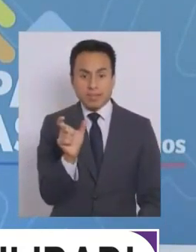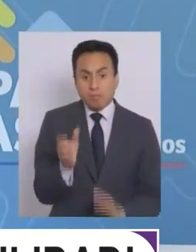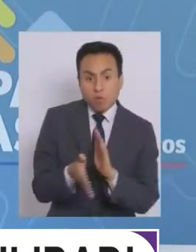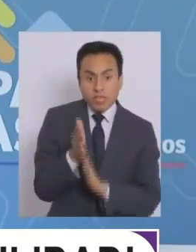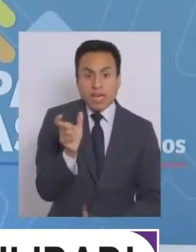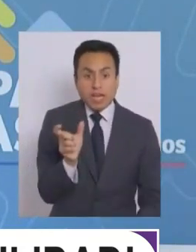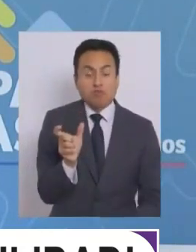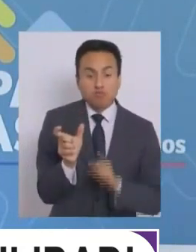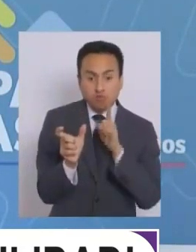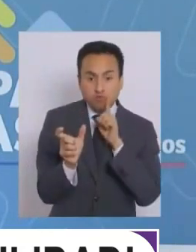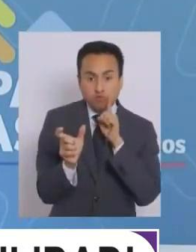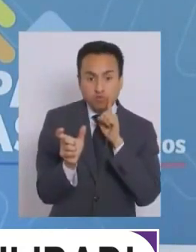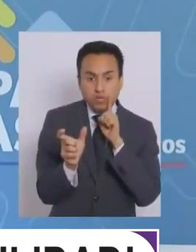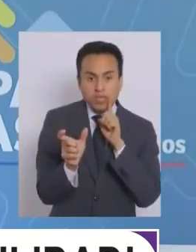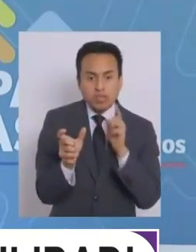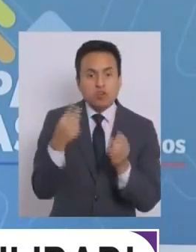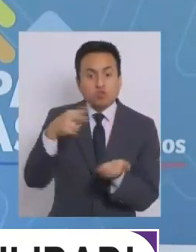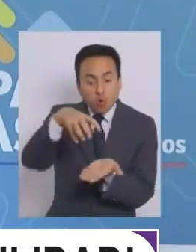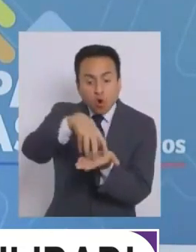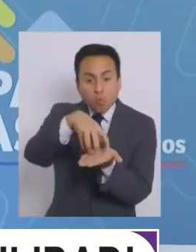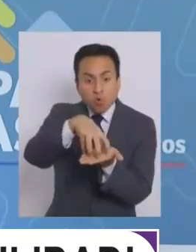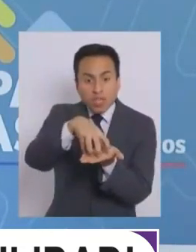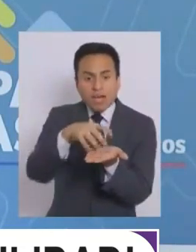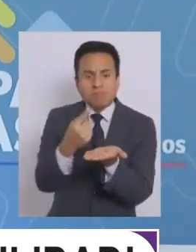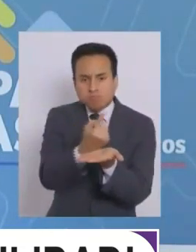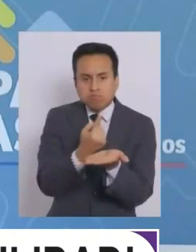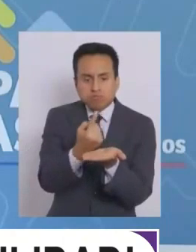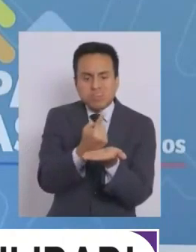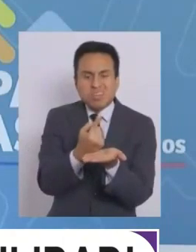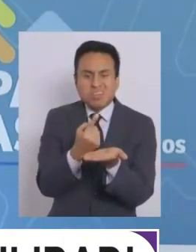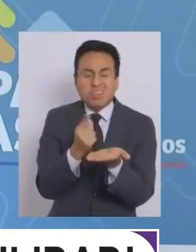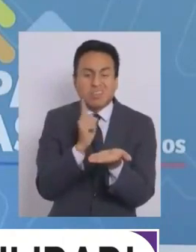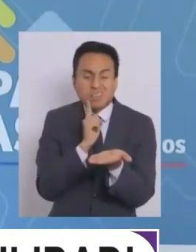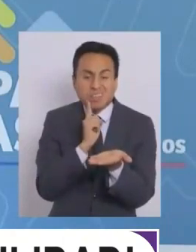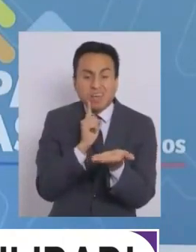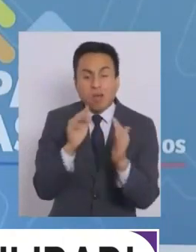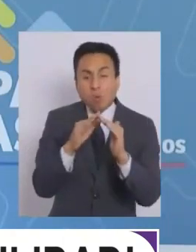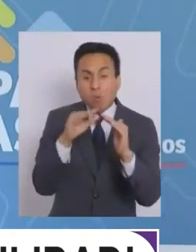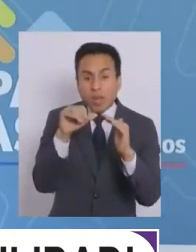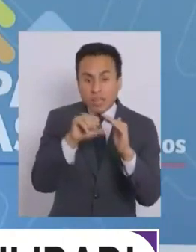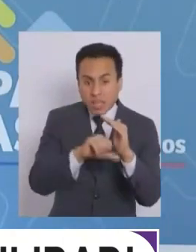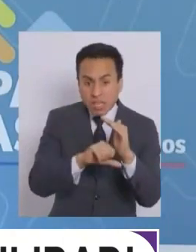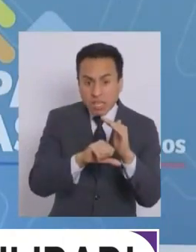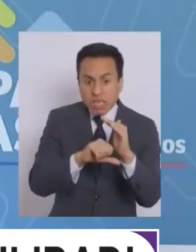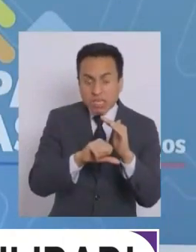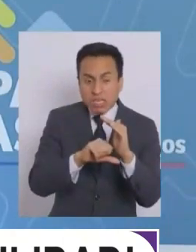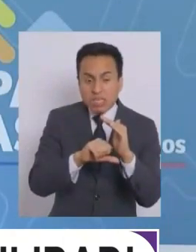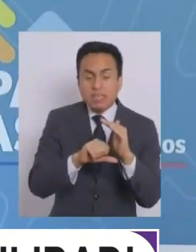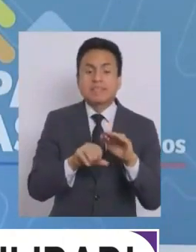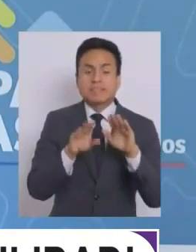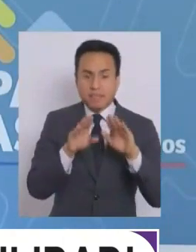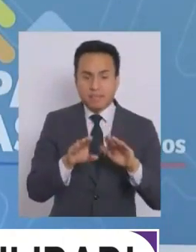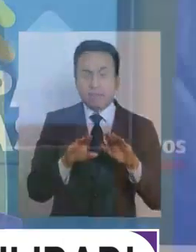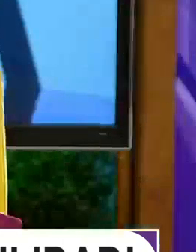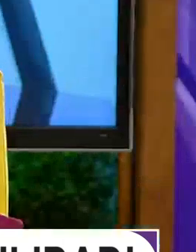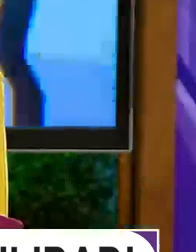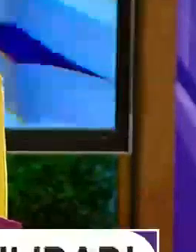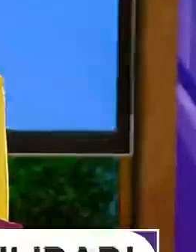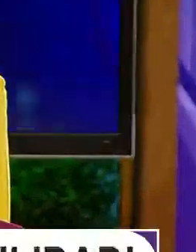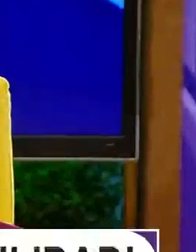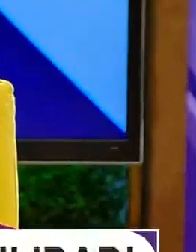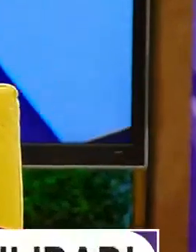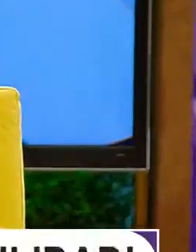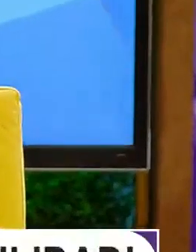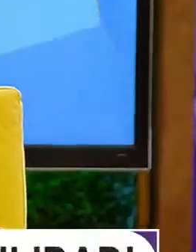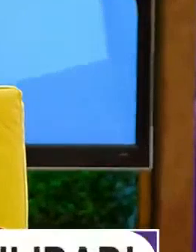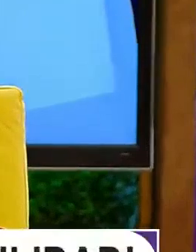lo Arnechea, también tenemos en cuarentena la comuna de Colina. Entonces, ¿qué tanto sirve? No sé.